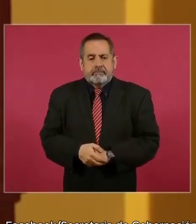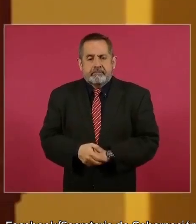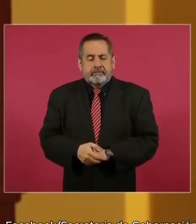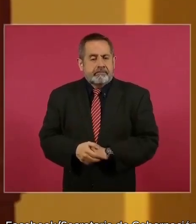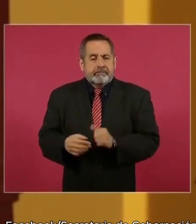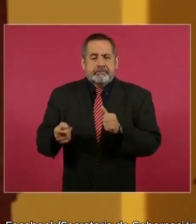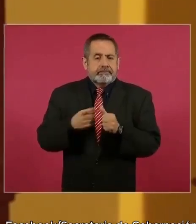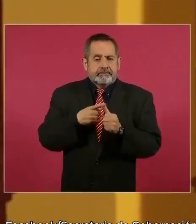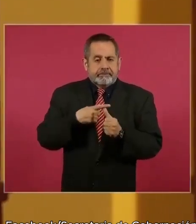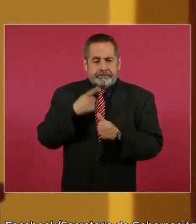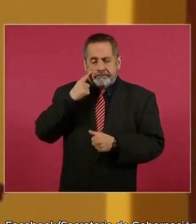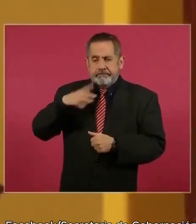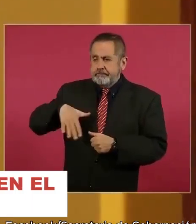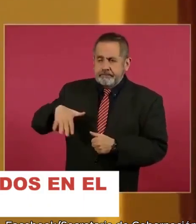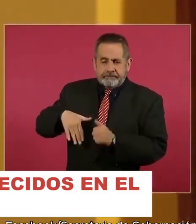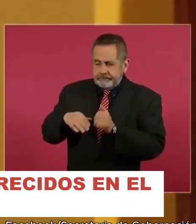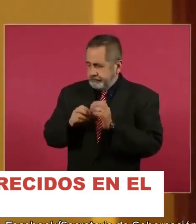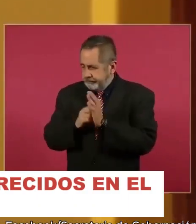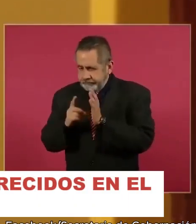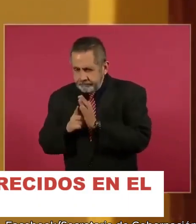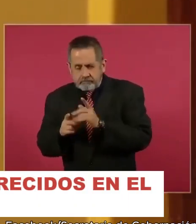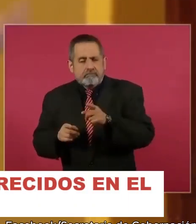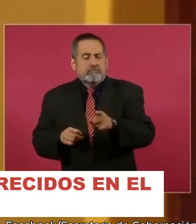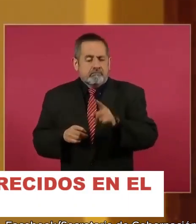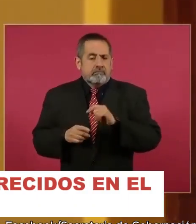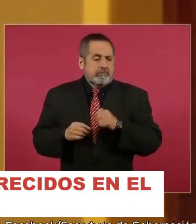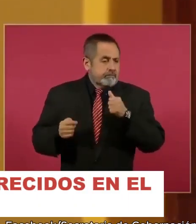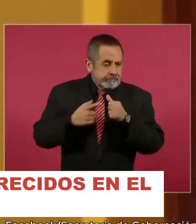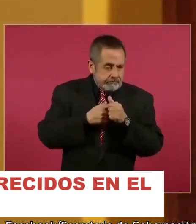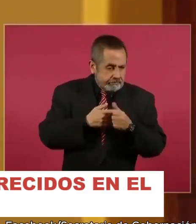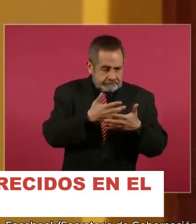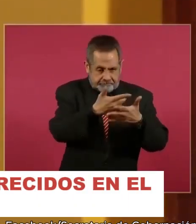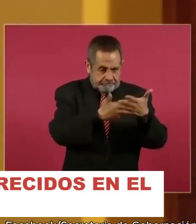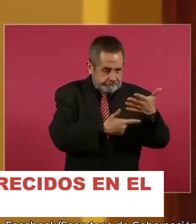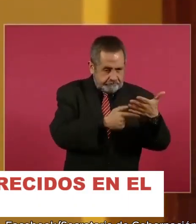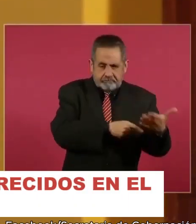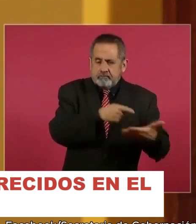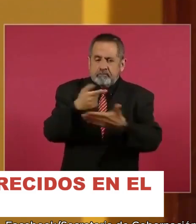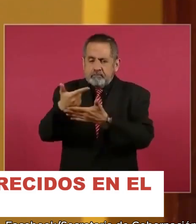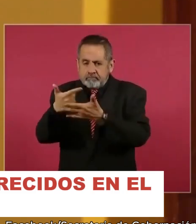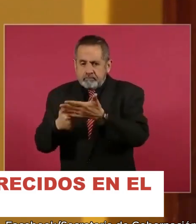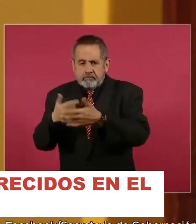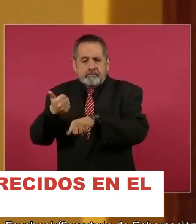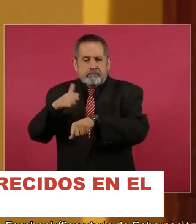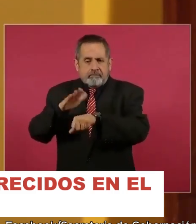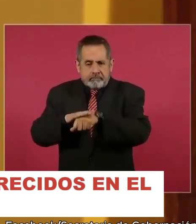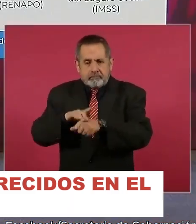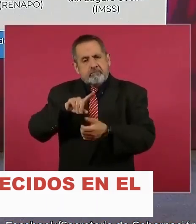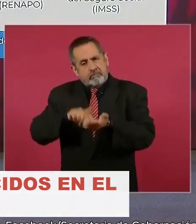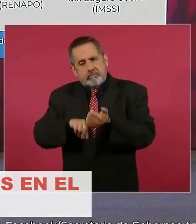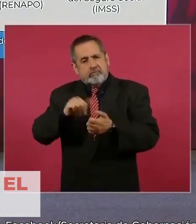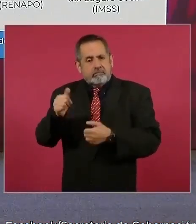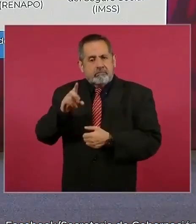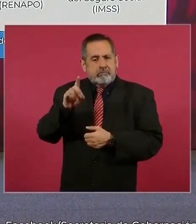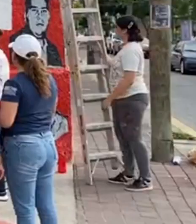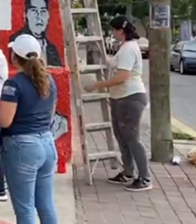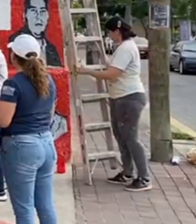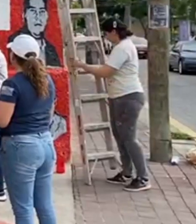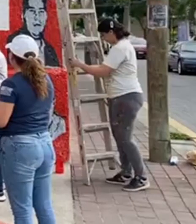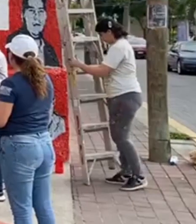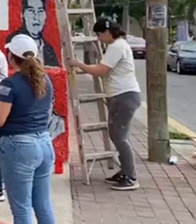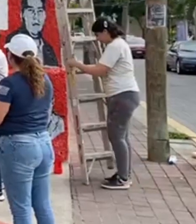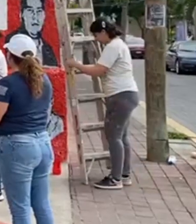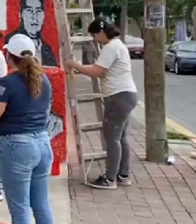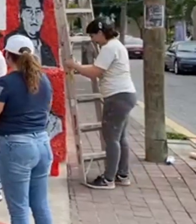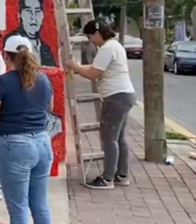La Comisión Nacional de Búsqueda de la Secretaría de Gobernación, mediante el Registro Nacional de Personas Desaparecidas y No Localizadas, establece que,